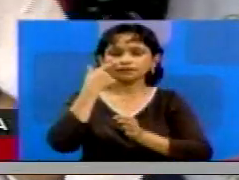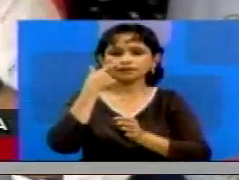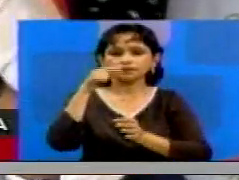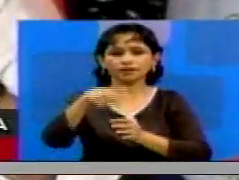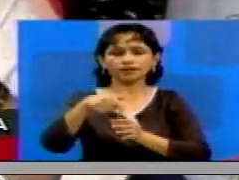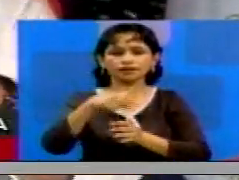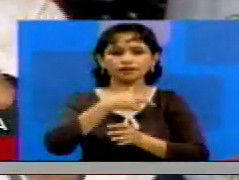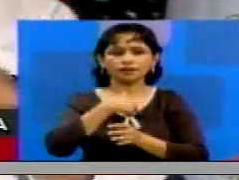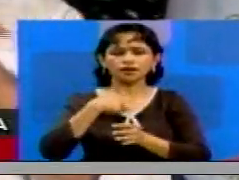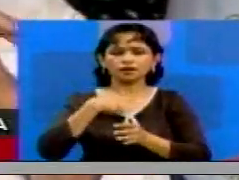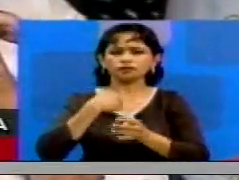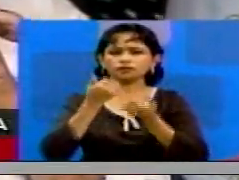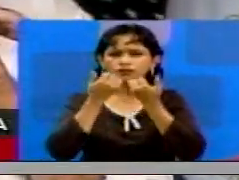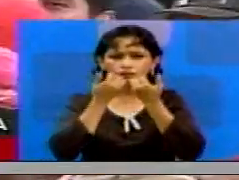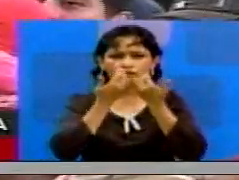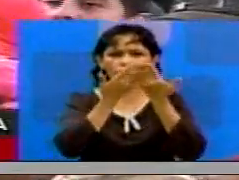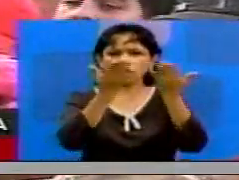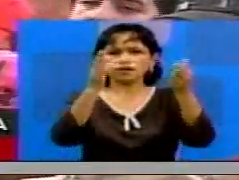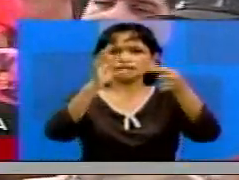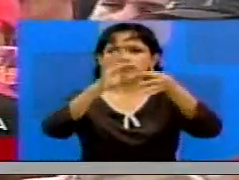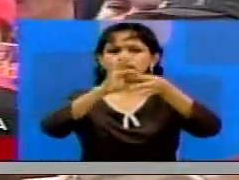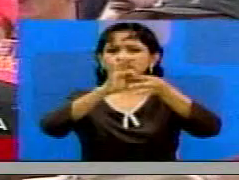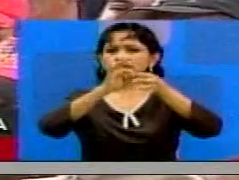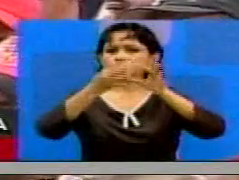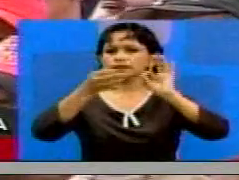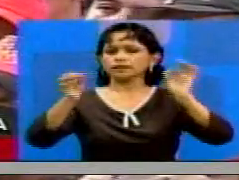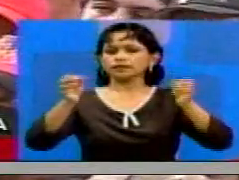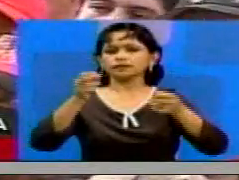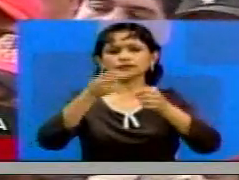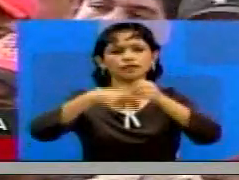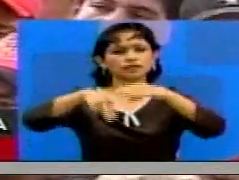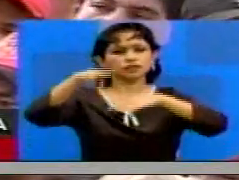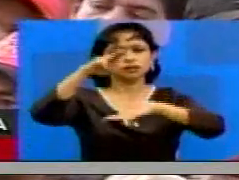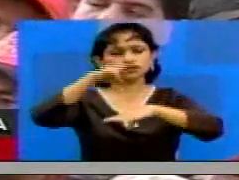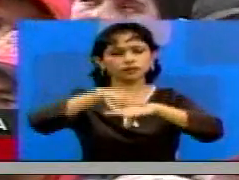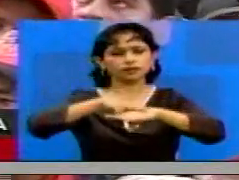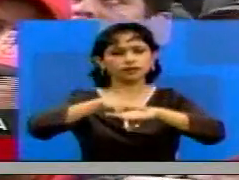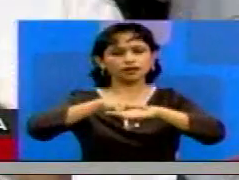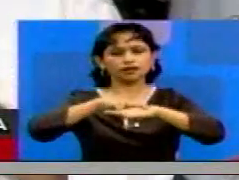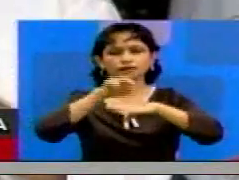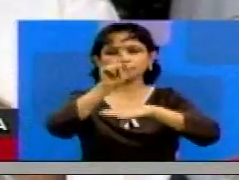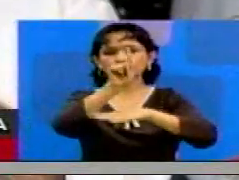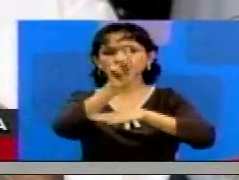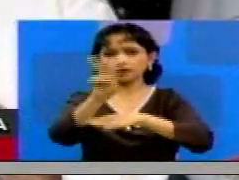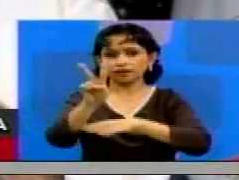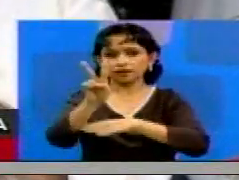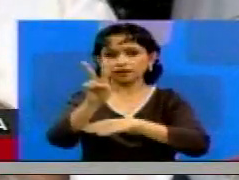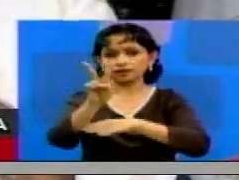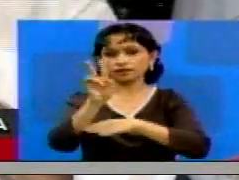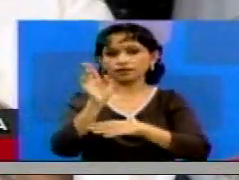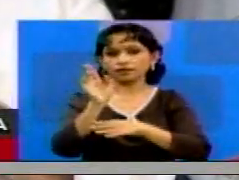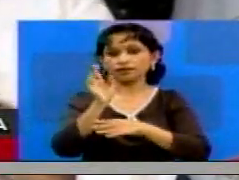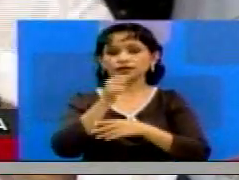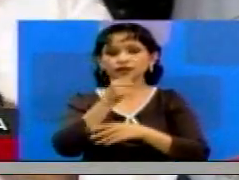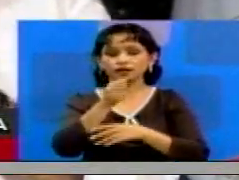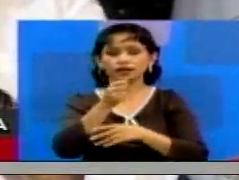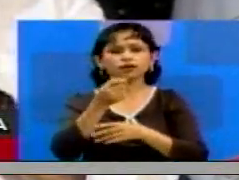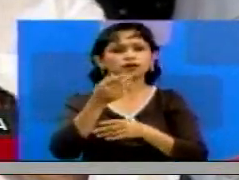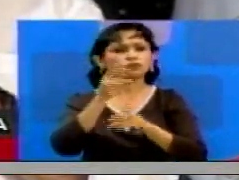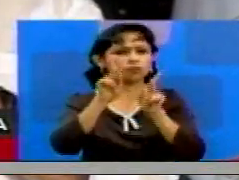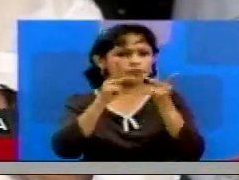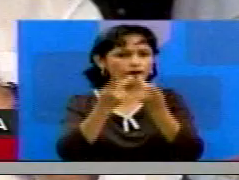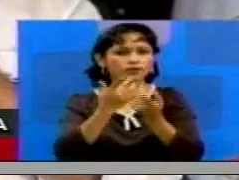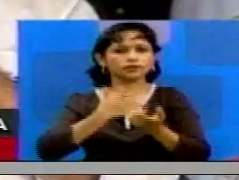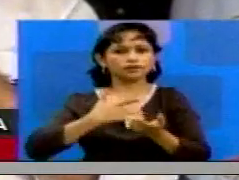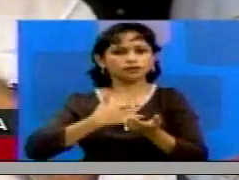Este acto lo estamos transmitiendo en cadena nacional de radio y televisión, porque bien se lo merece el pueblo que se escuche, que se vea este